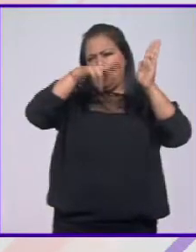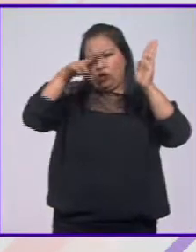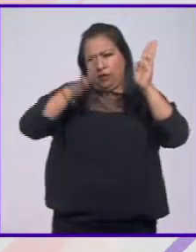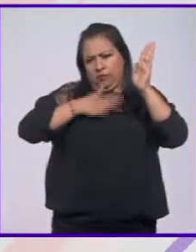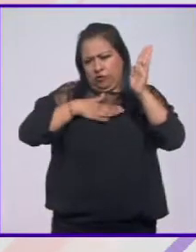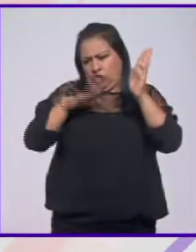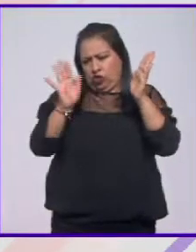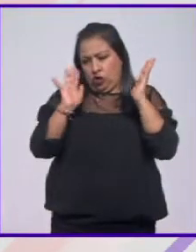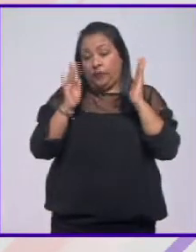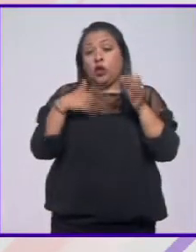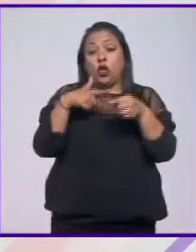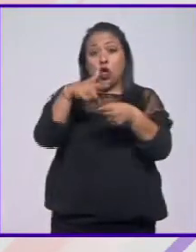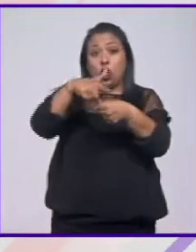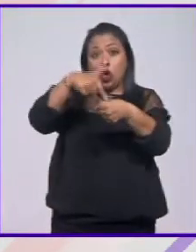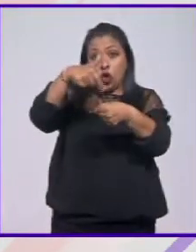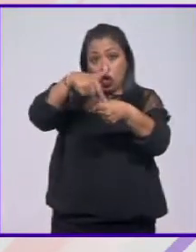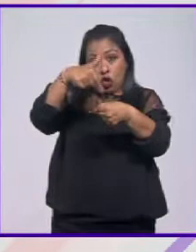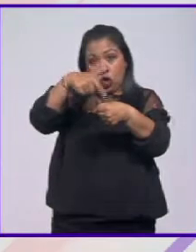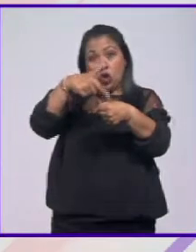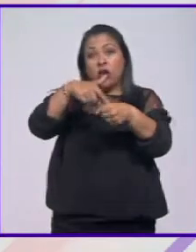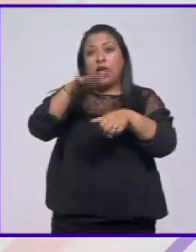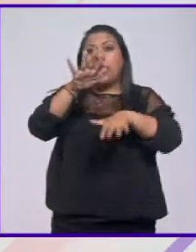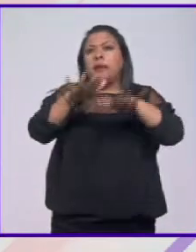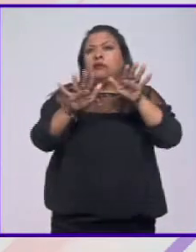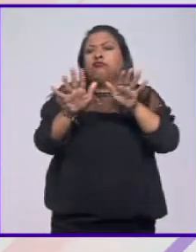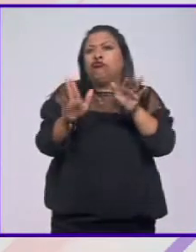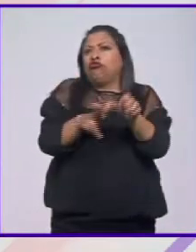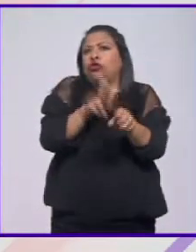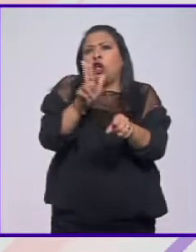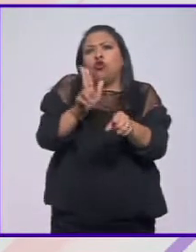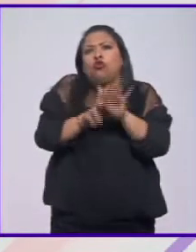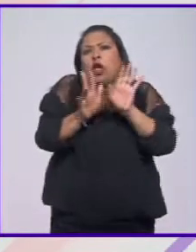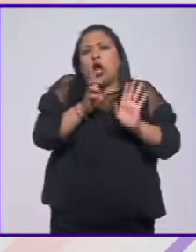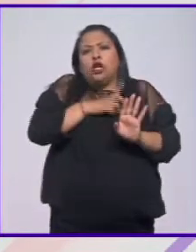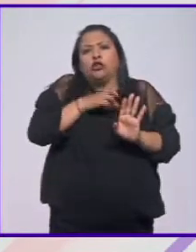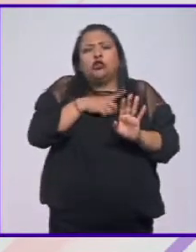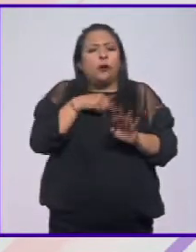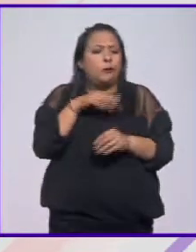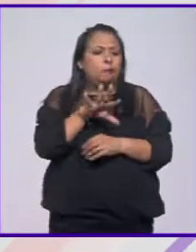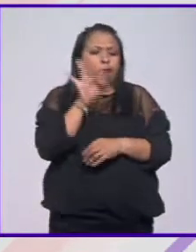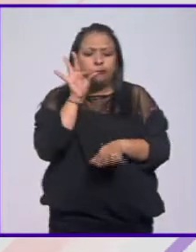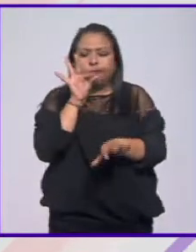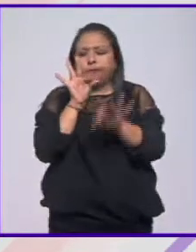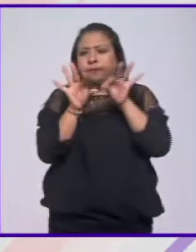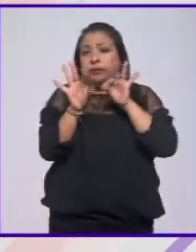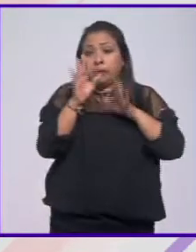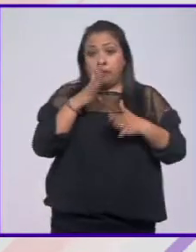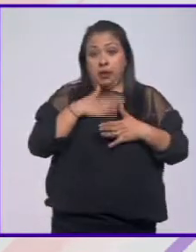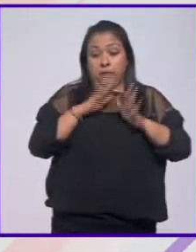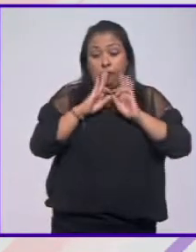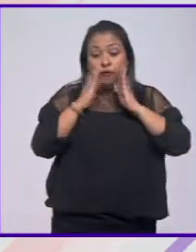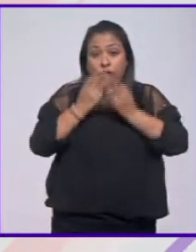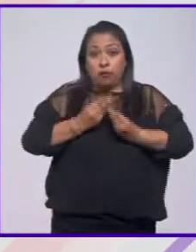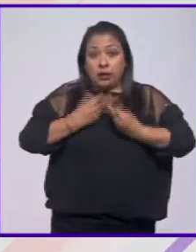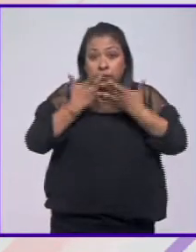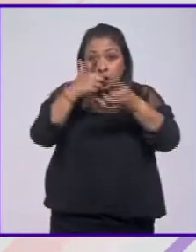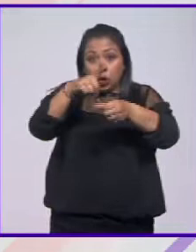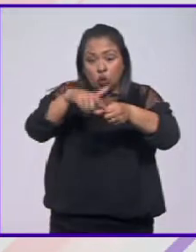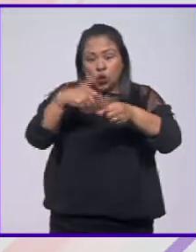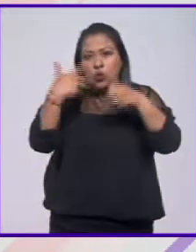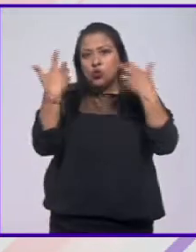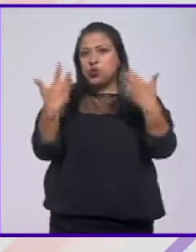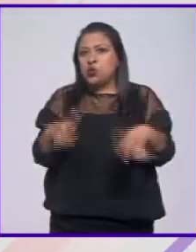Y los colores muchas veces surgen espontáneamente. Para mí el lenguaje del color es lo más